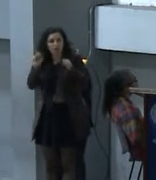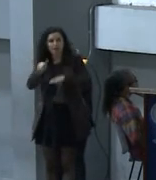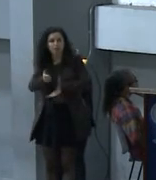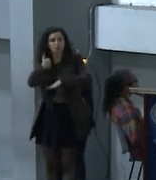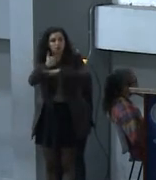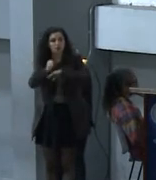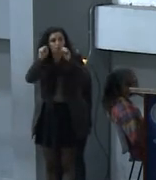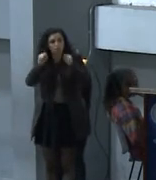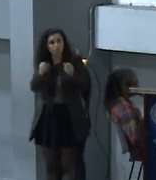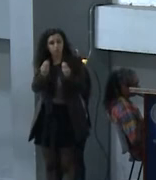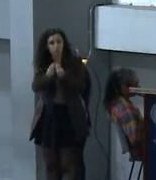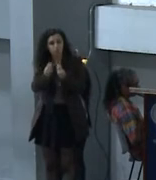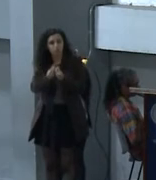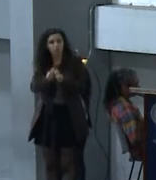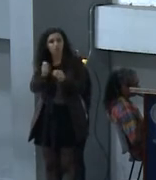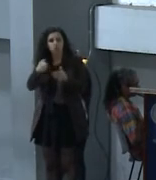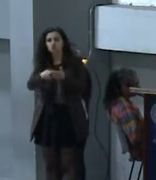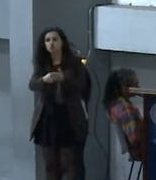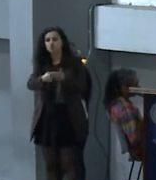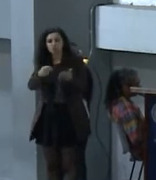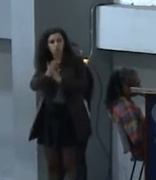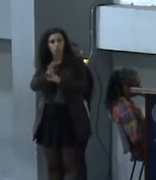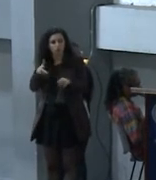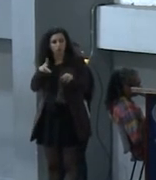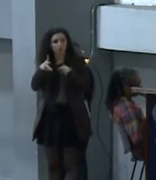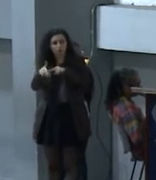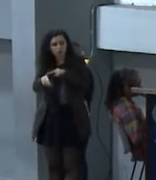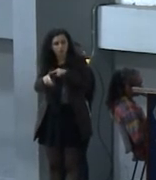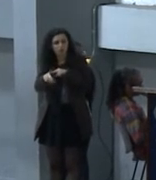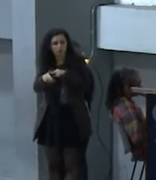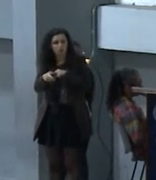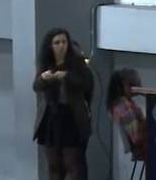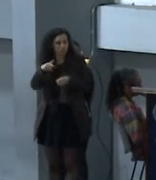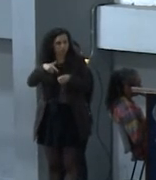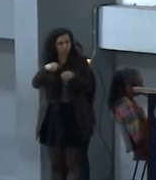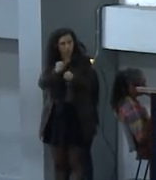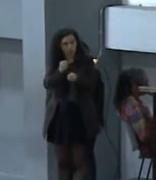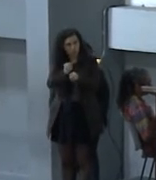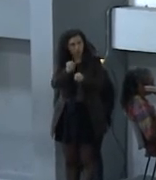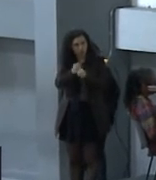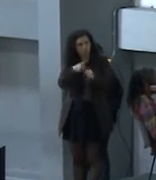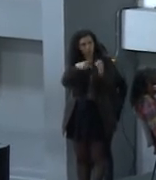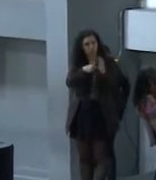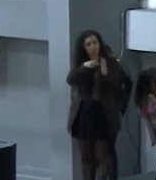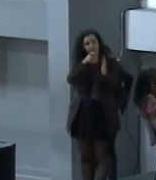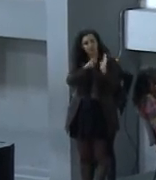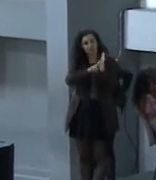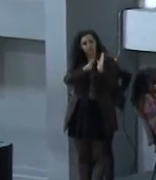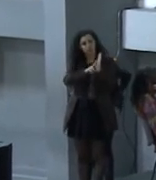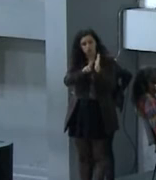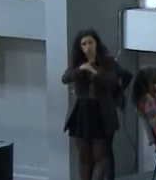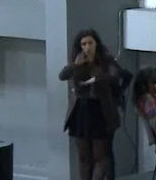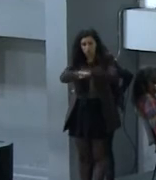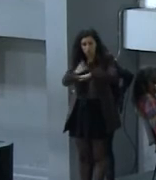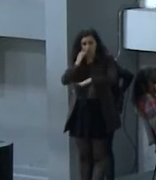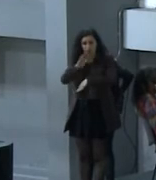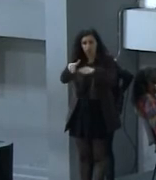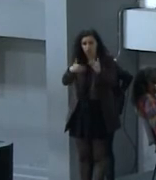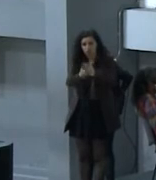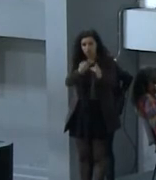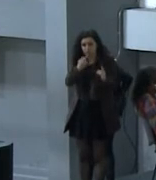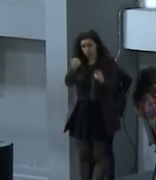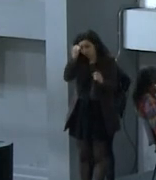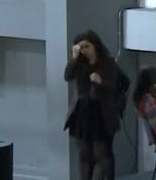por medio de acto administrativo, suspender o dar por terminada la vinculación de los docentes relacionados en esta resolución. Repito, en todas.